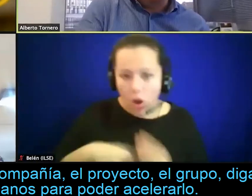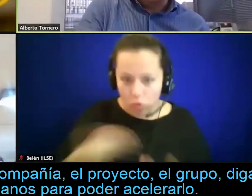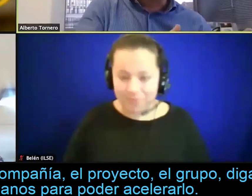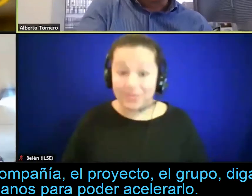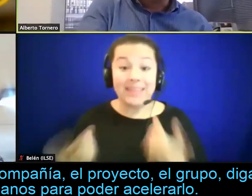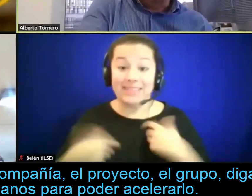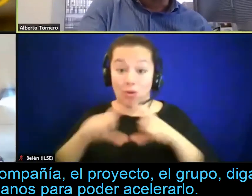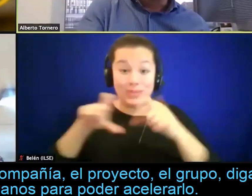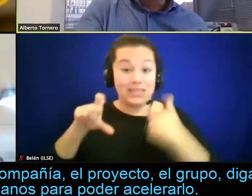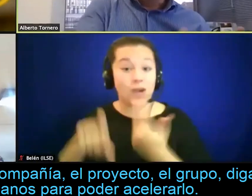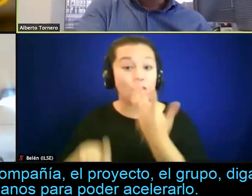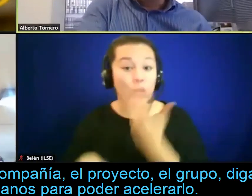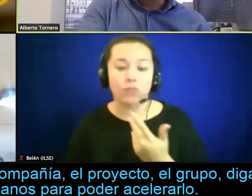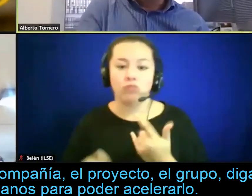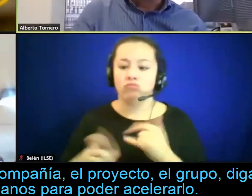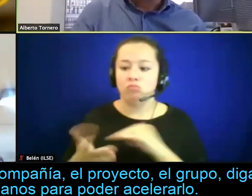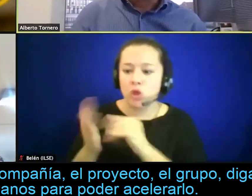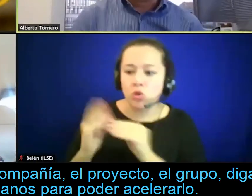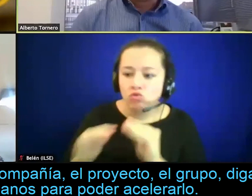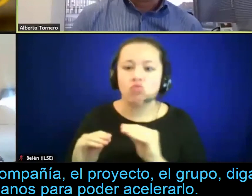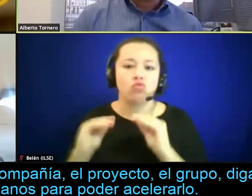el proyecto, el grupo,